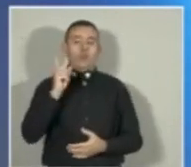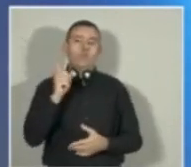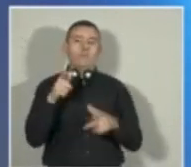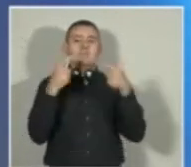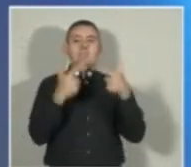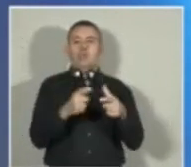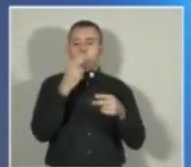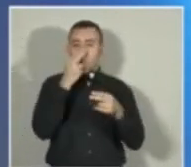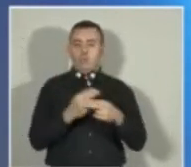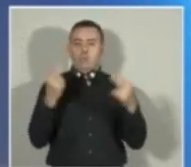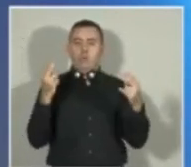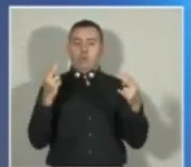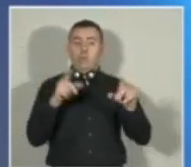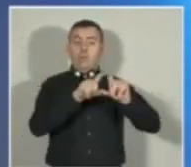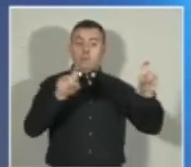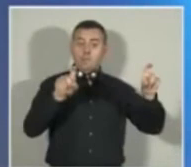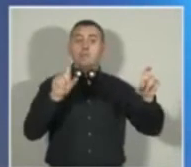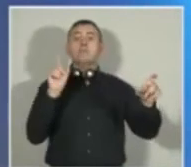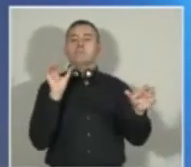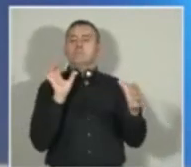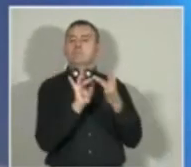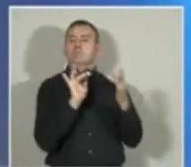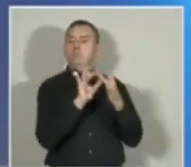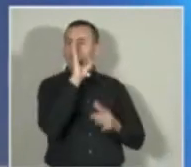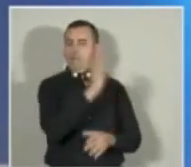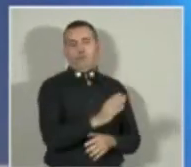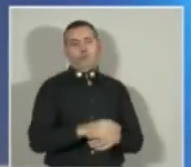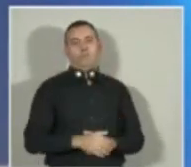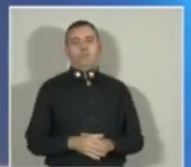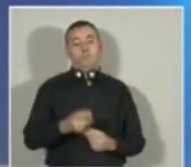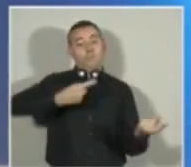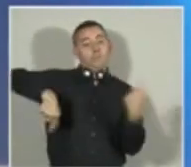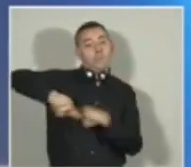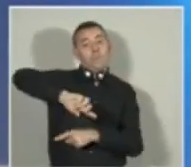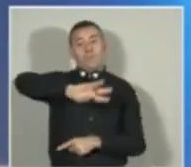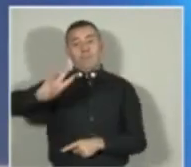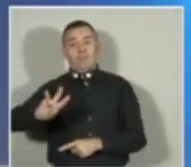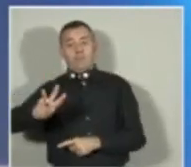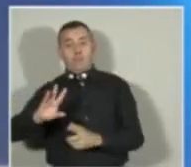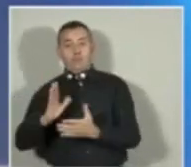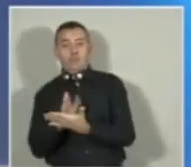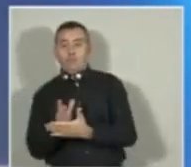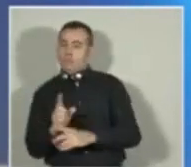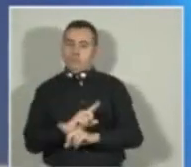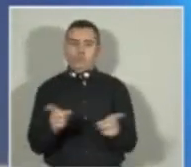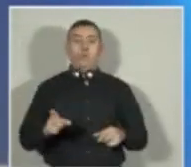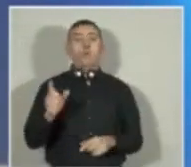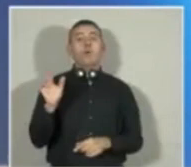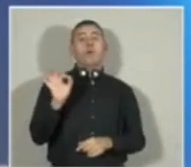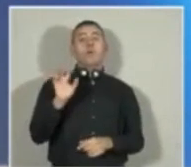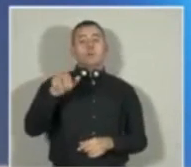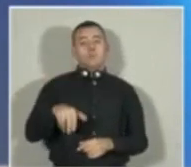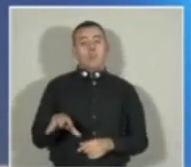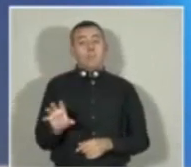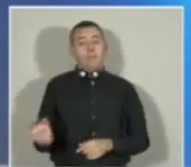seguridad privada que cumplen requisitos específicos. Ninguna empresa del grupo financia operaciones en países con alto